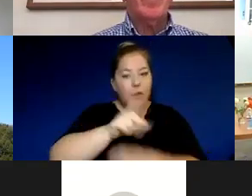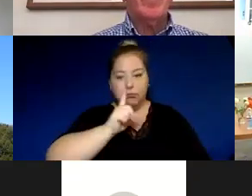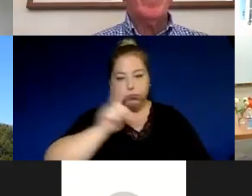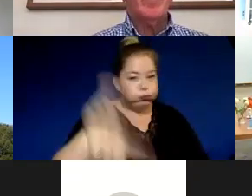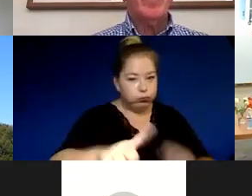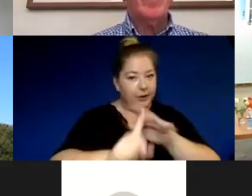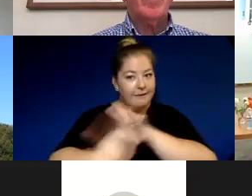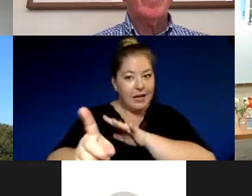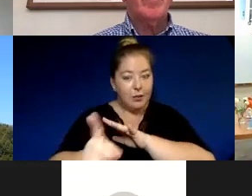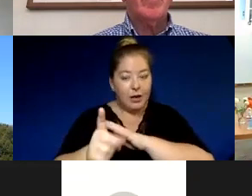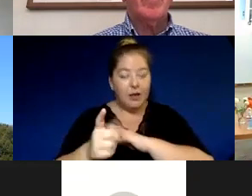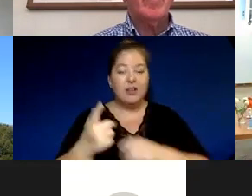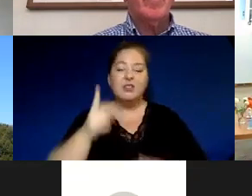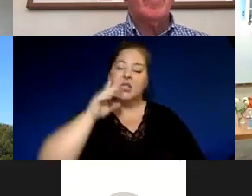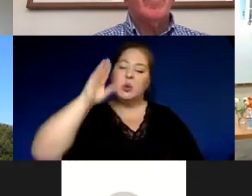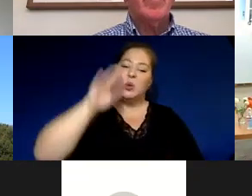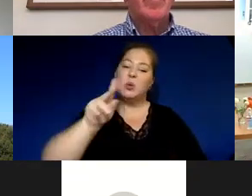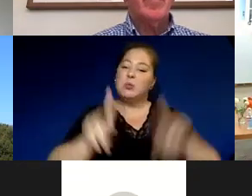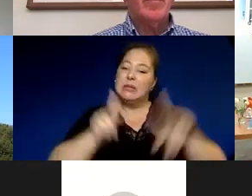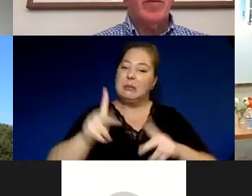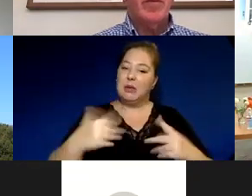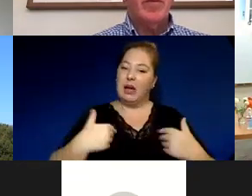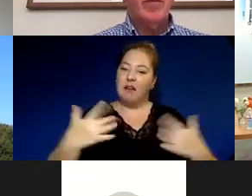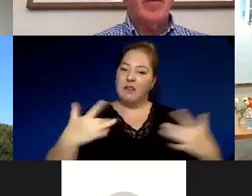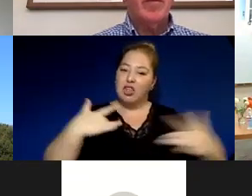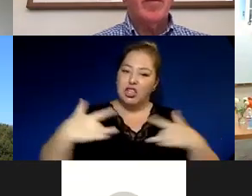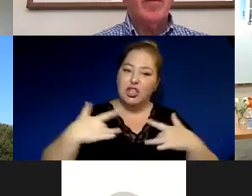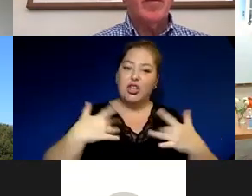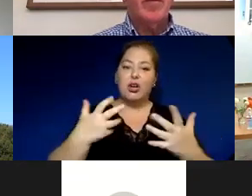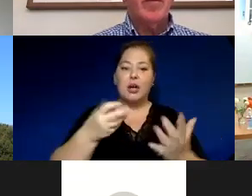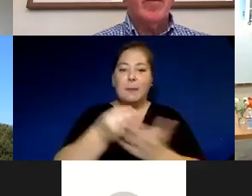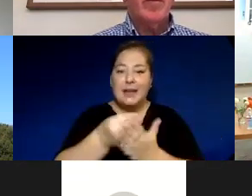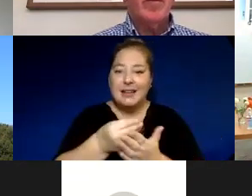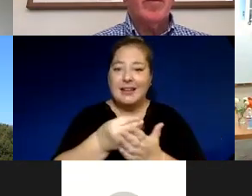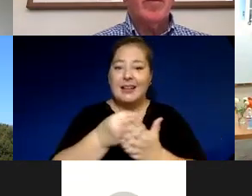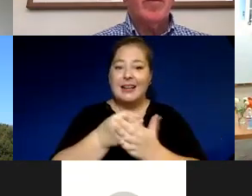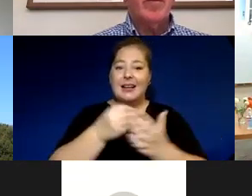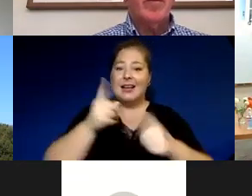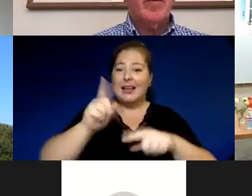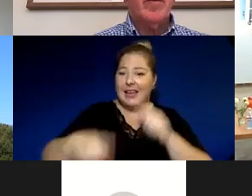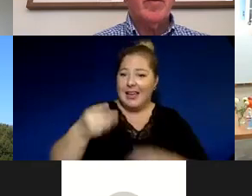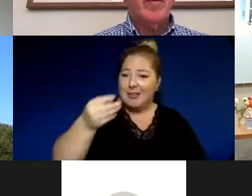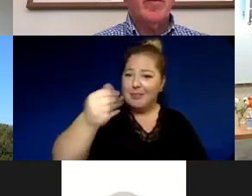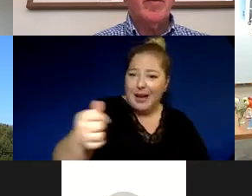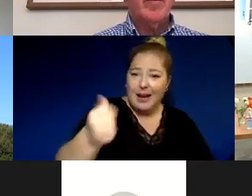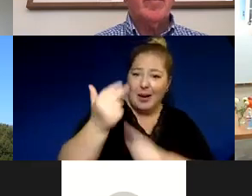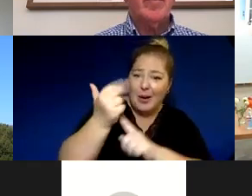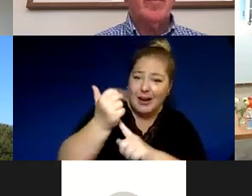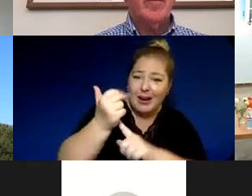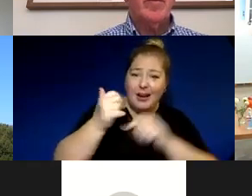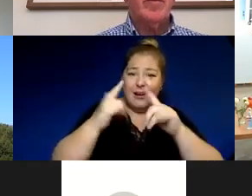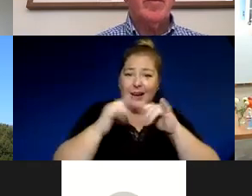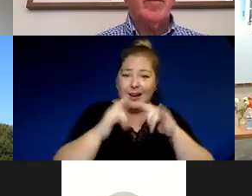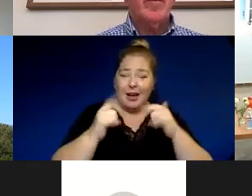Y claro, muchas personas están diciendo que se les está acabando el dinero, que no pueden quedarse donde están o en el hotel donde están. Pero quiero dejarles saber que contamos